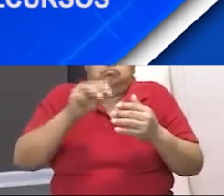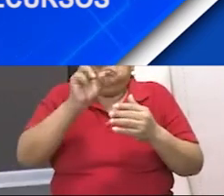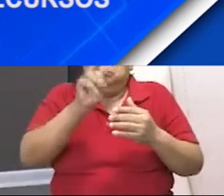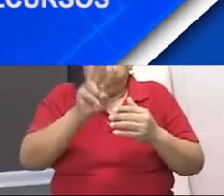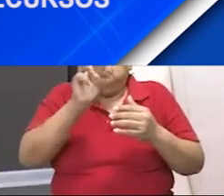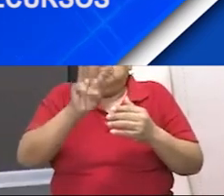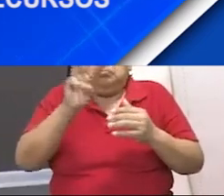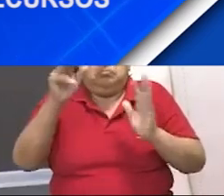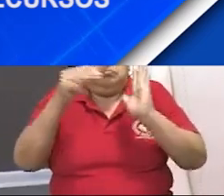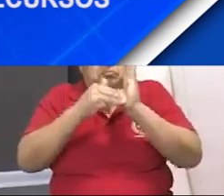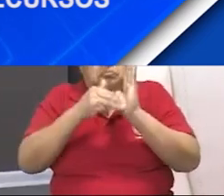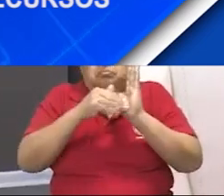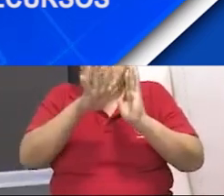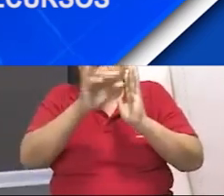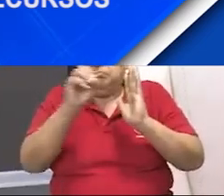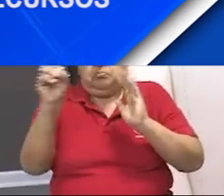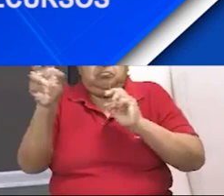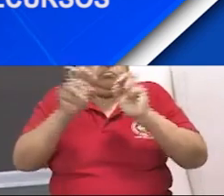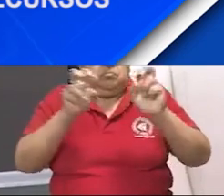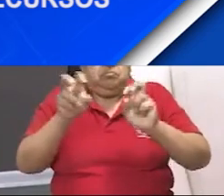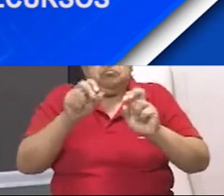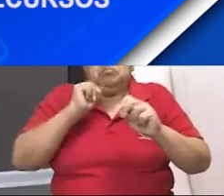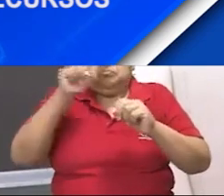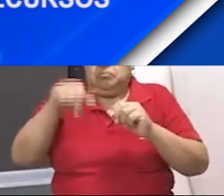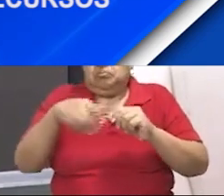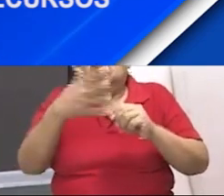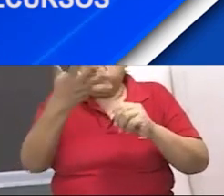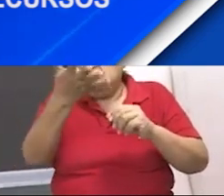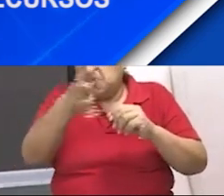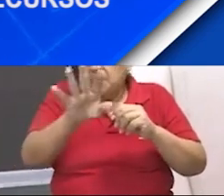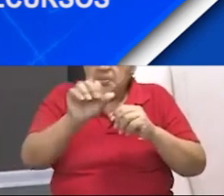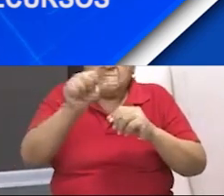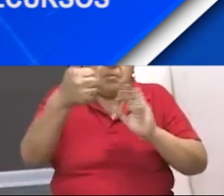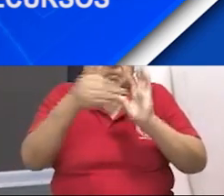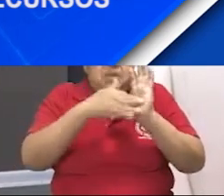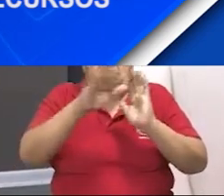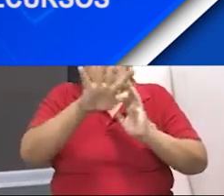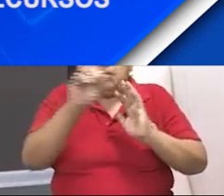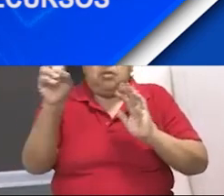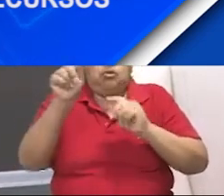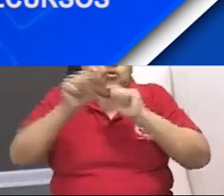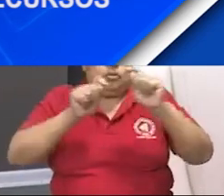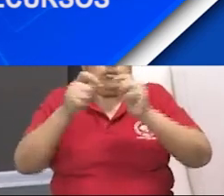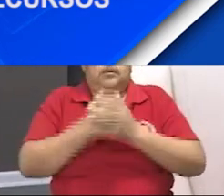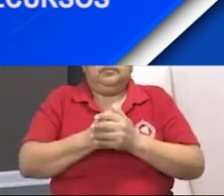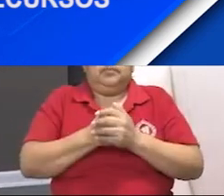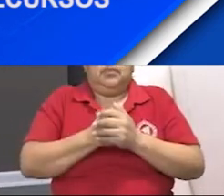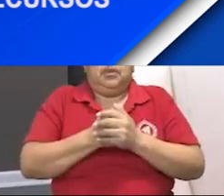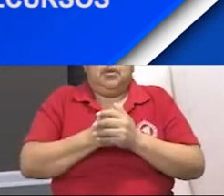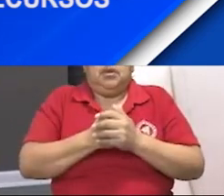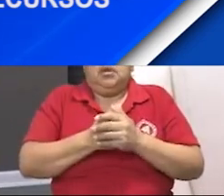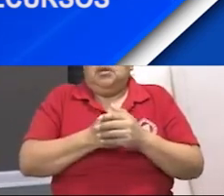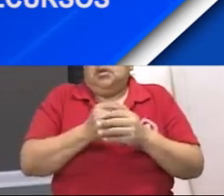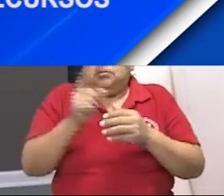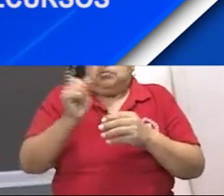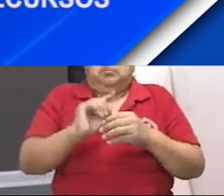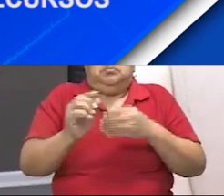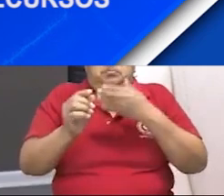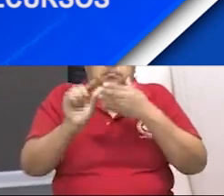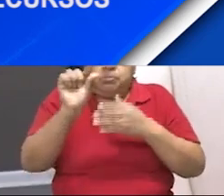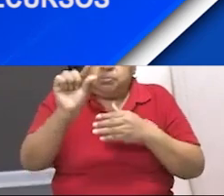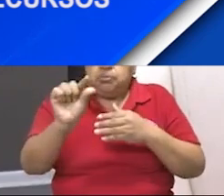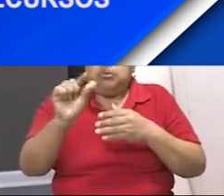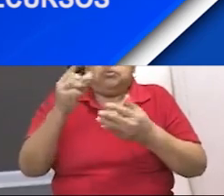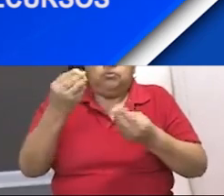233.500 córdobas, un aproximado de $6.500. No es la cantidad de recursos que se